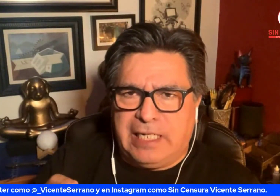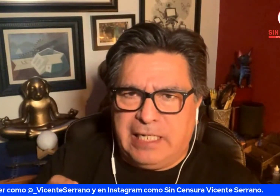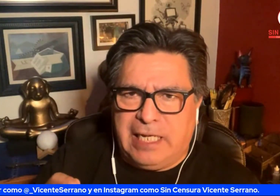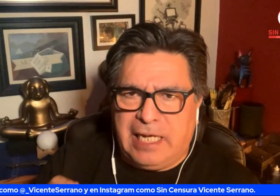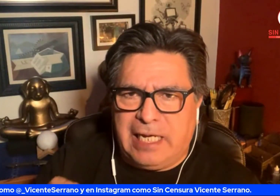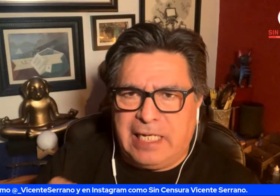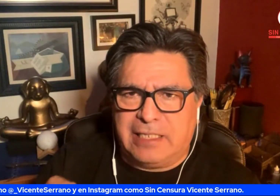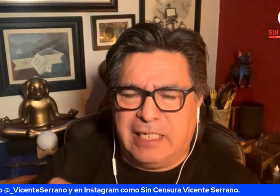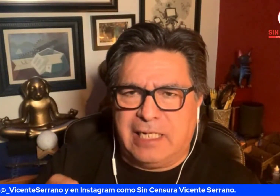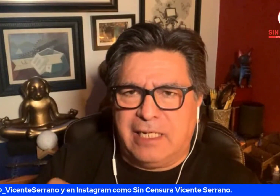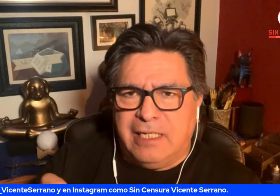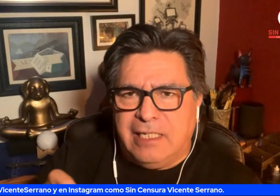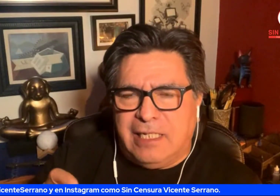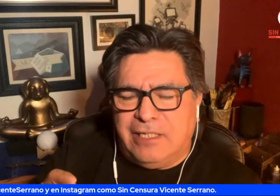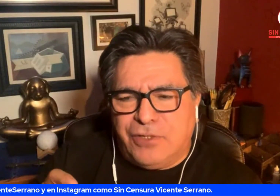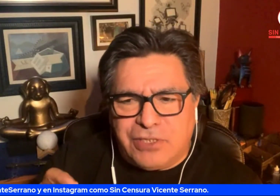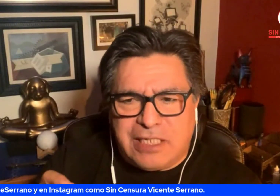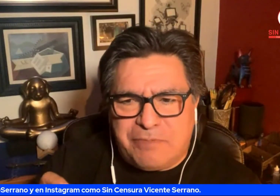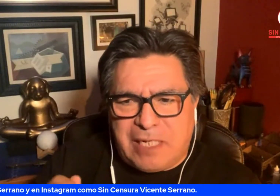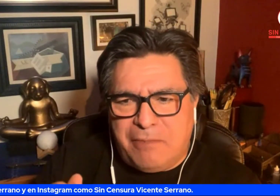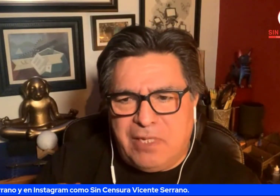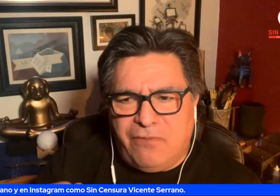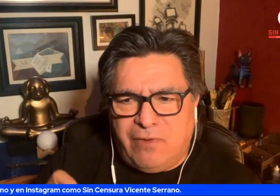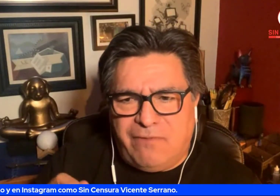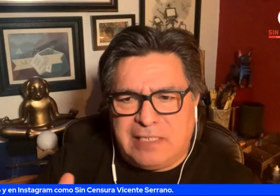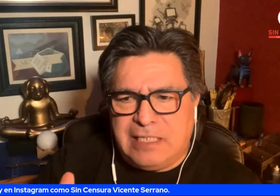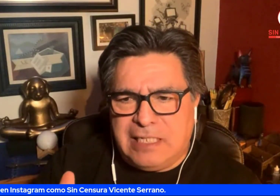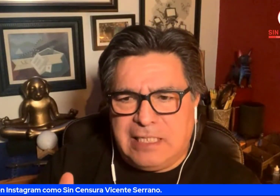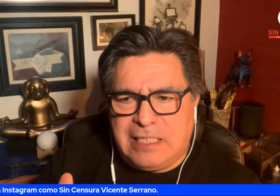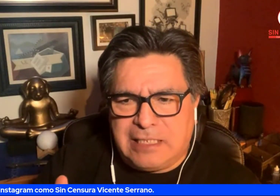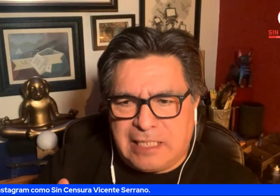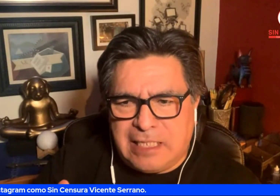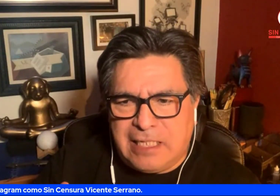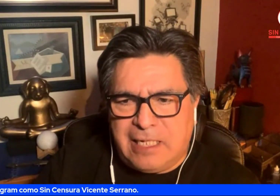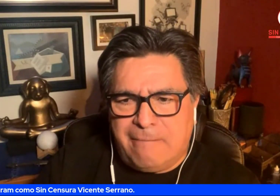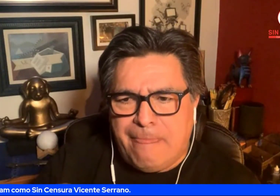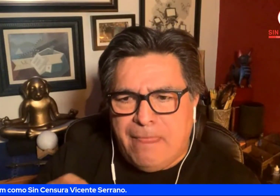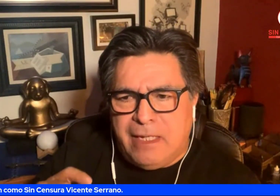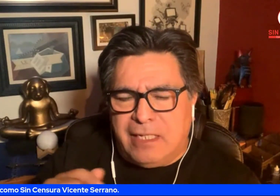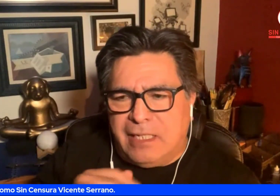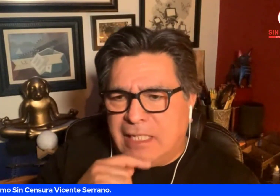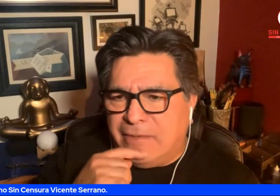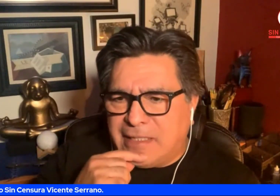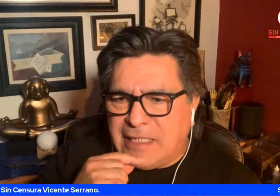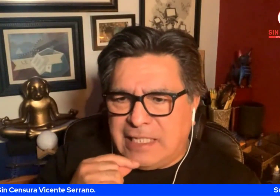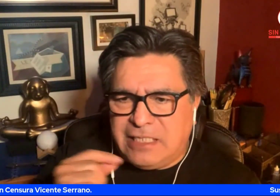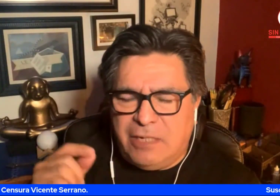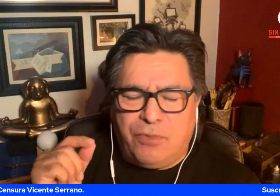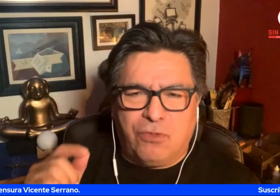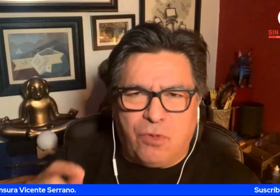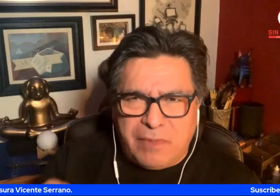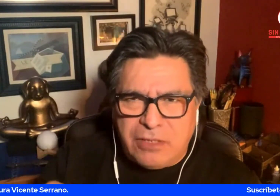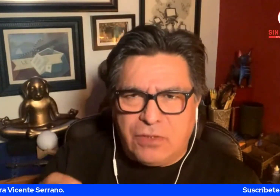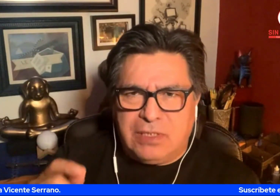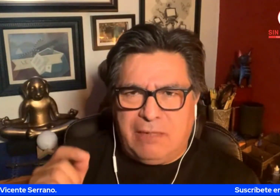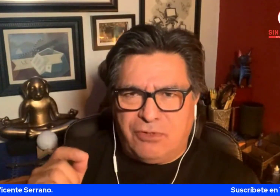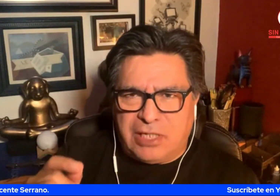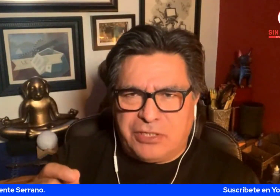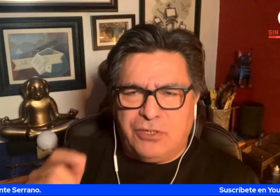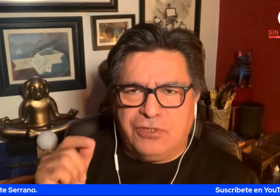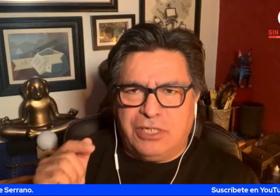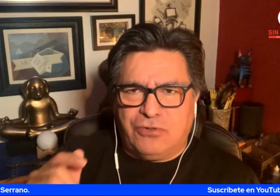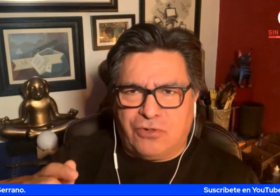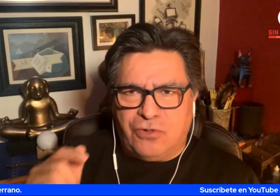de la energía eléctrica. Entonces, para mí fue fascinante la estrategia. La verdad es que por momentos